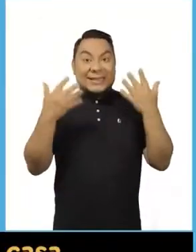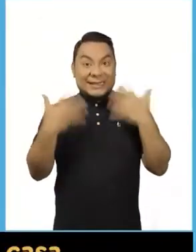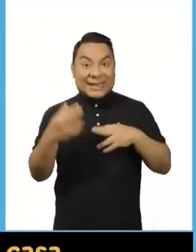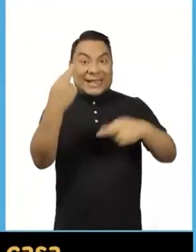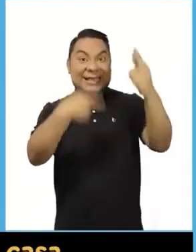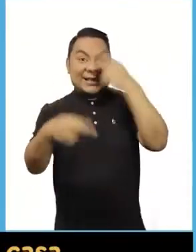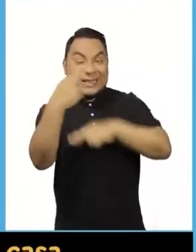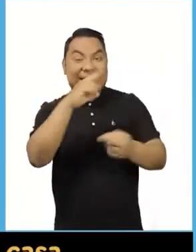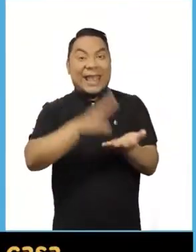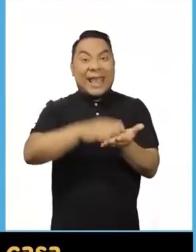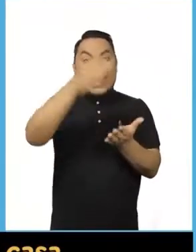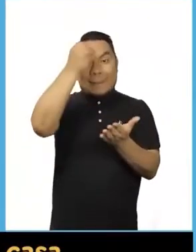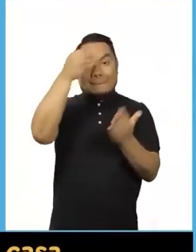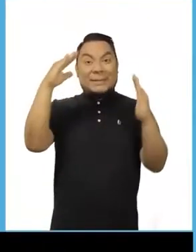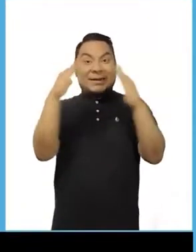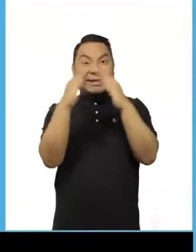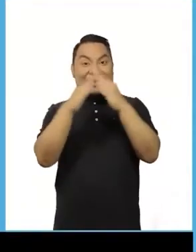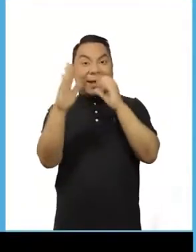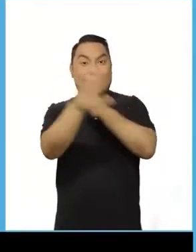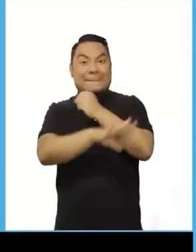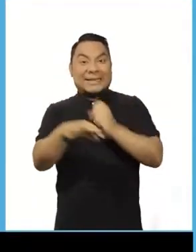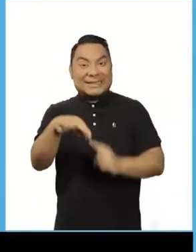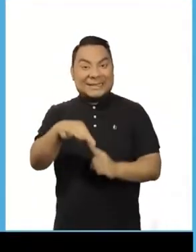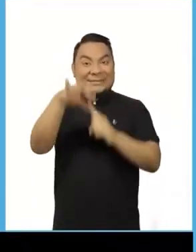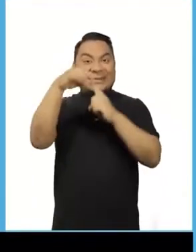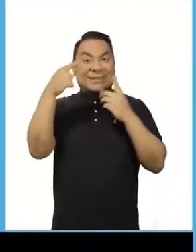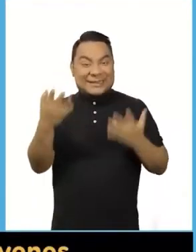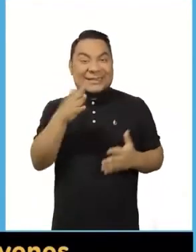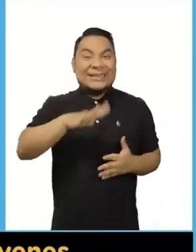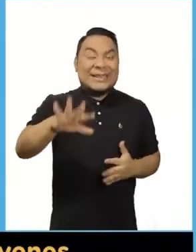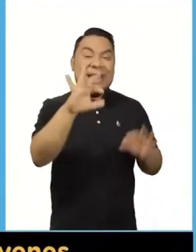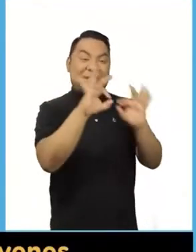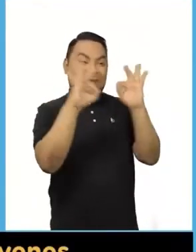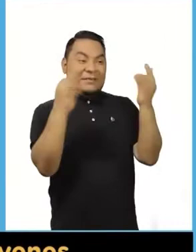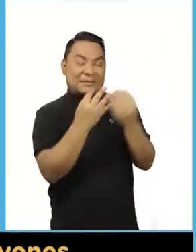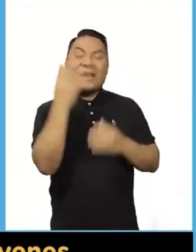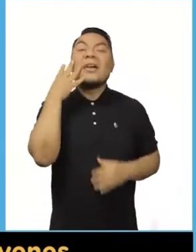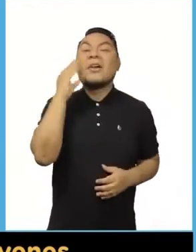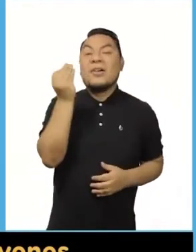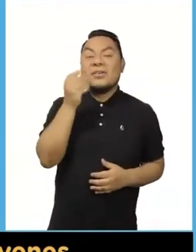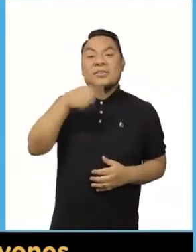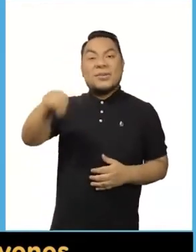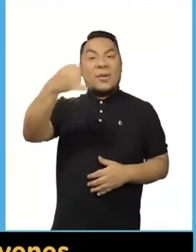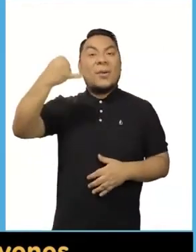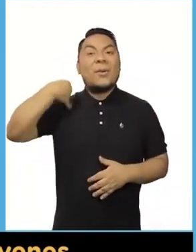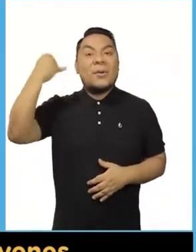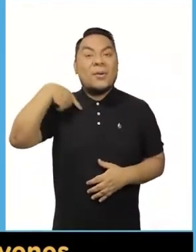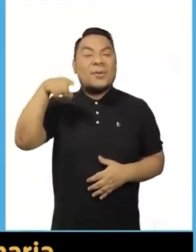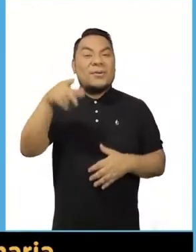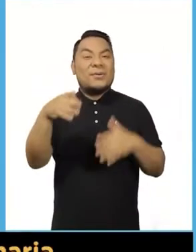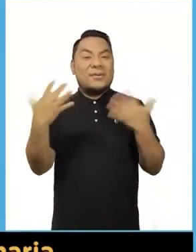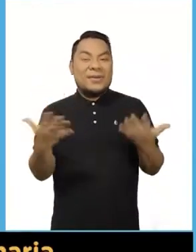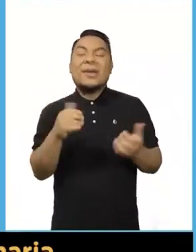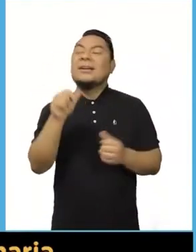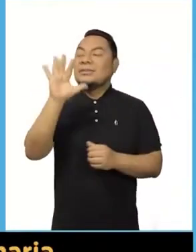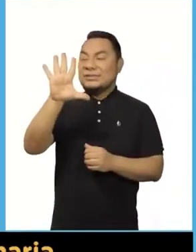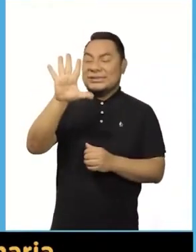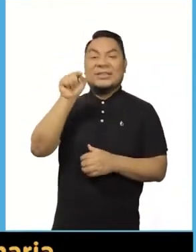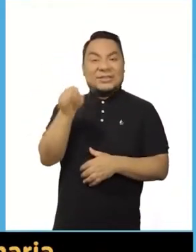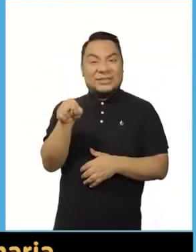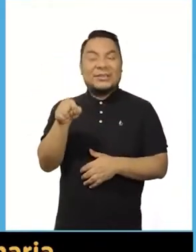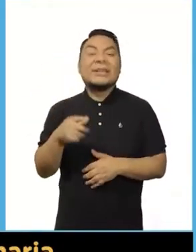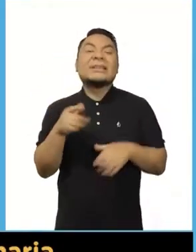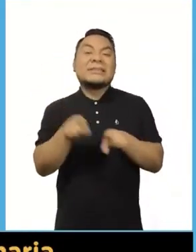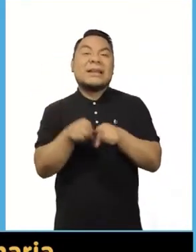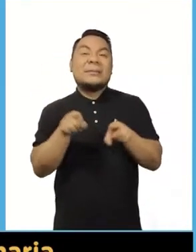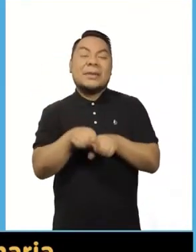Ya estamos de vuelta en Aprendo en Casa, Educación Básica Especial para las familias de adolescentes y jóvenes del ciclo